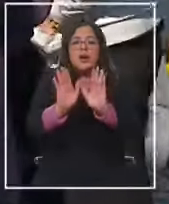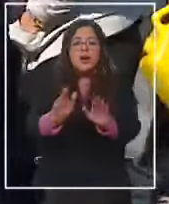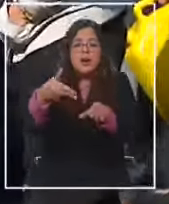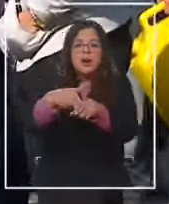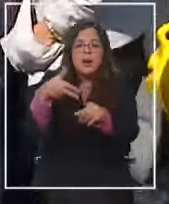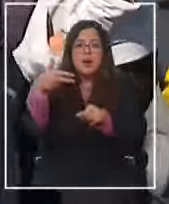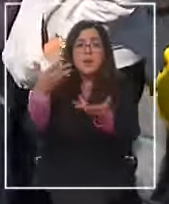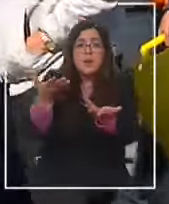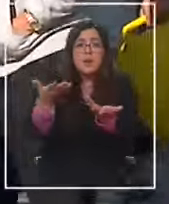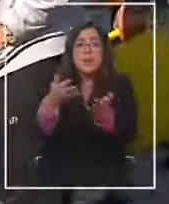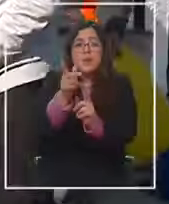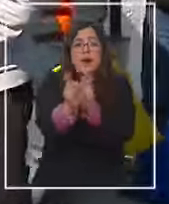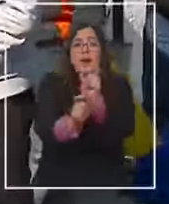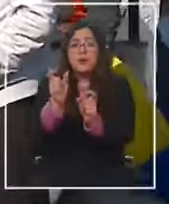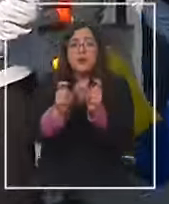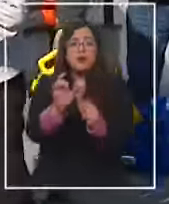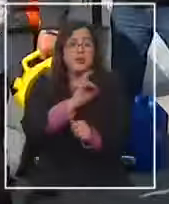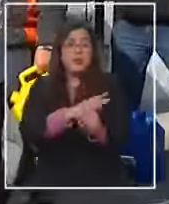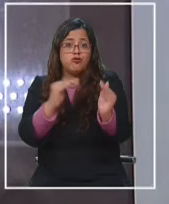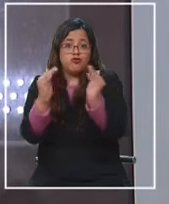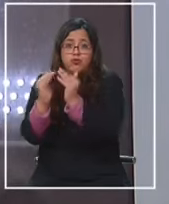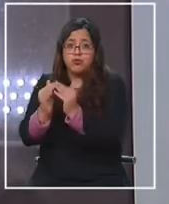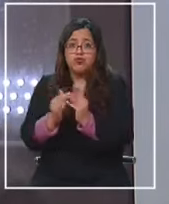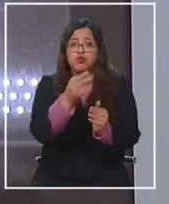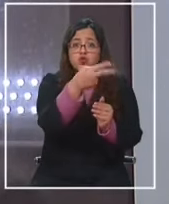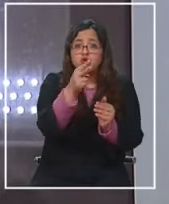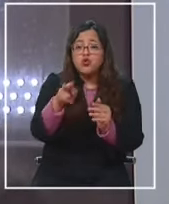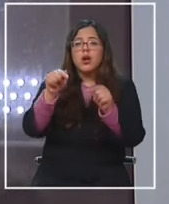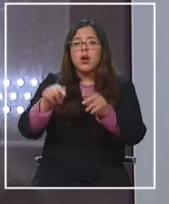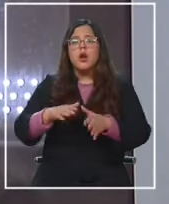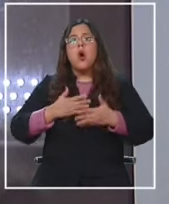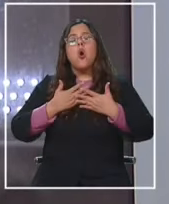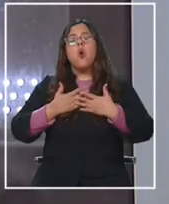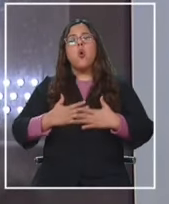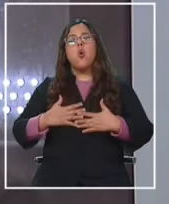inseparable de los hogares chilenos en estos días fríos, da algo de respiro al bolsillo.